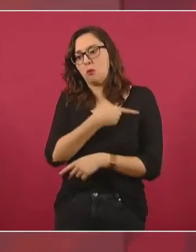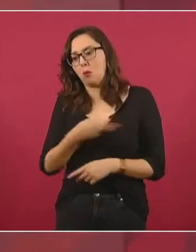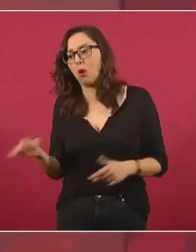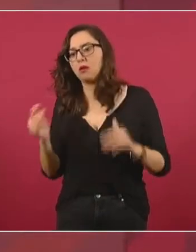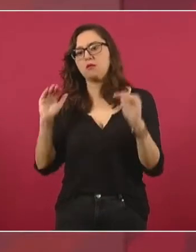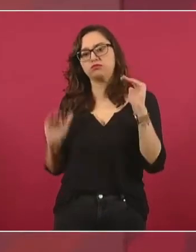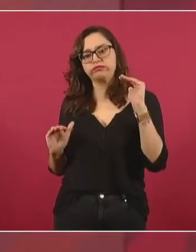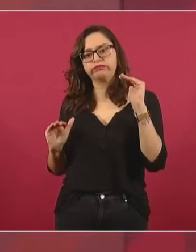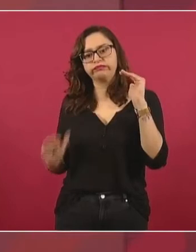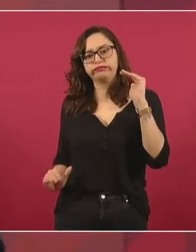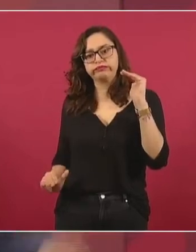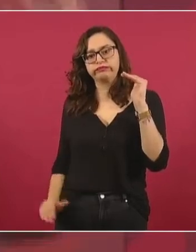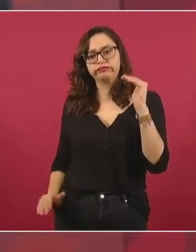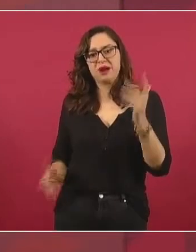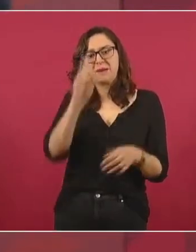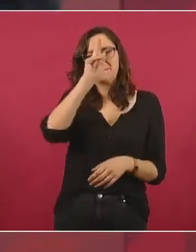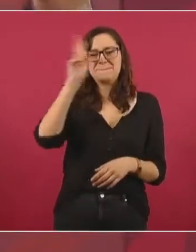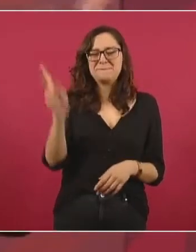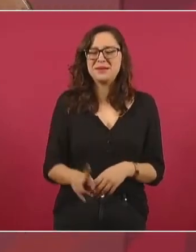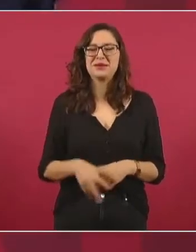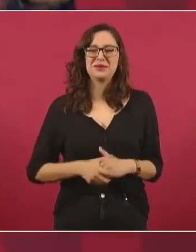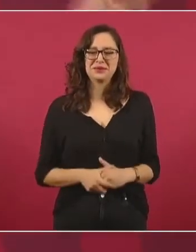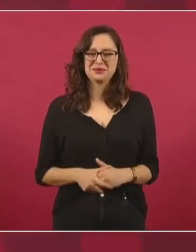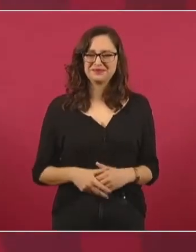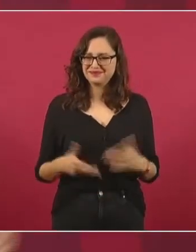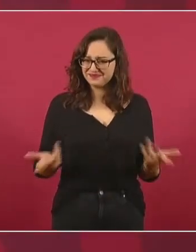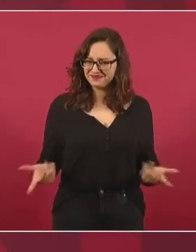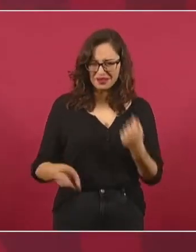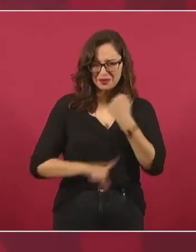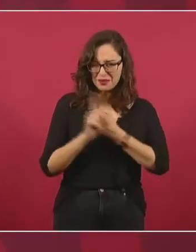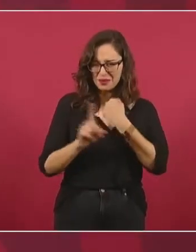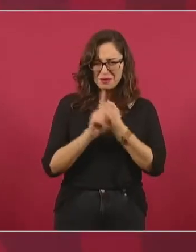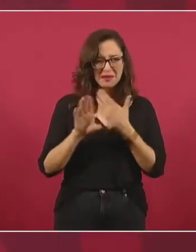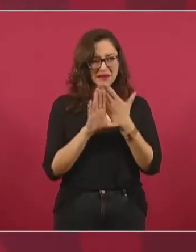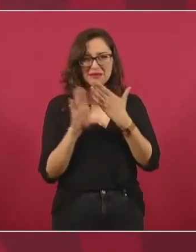necesidades, que no podemos evitar esos conflictos.